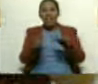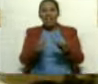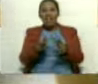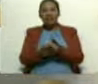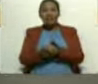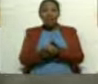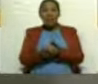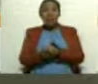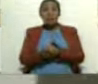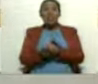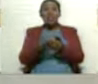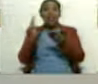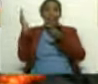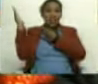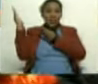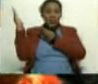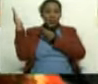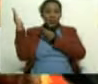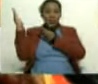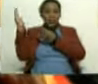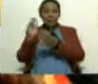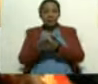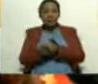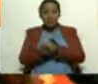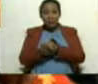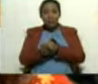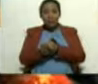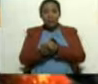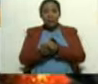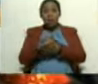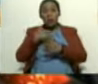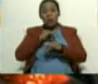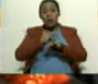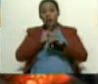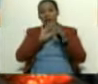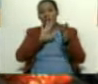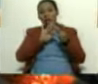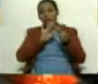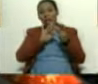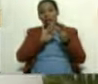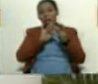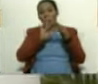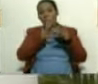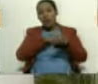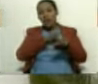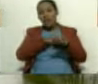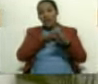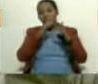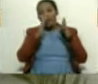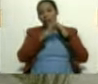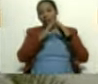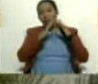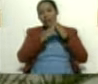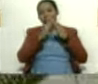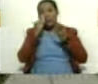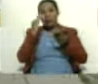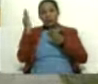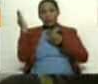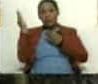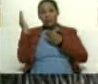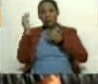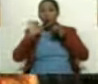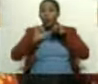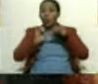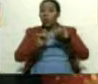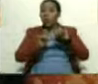gobernador, con este mensaje, nosotros vamos a despedir este jueves de vivienda. Solo decir, mantengamos